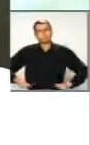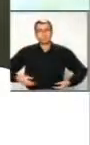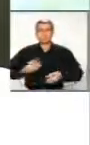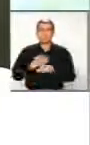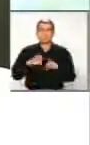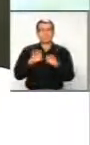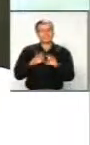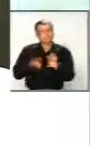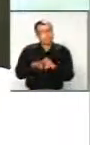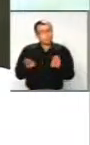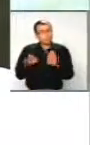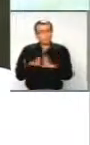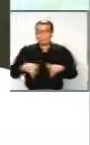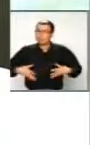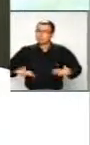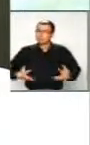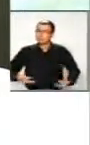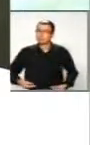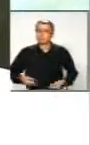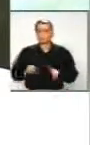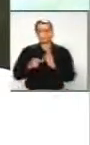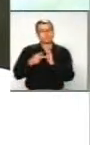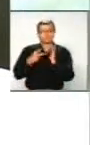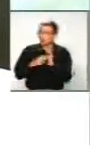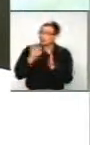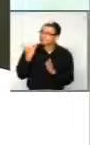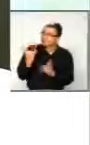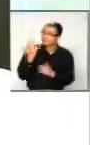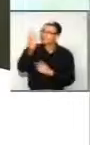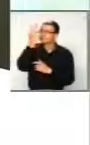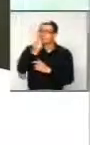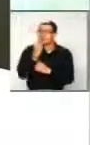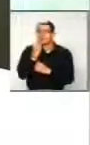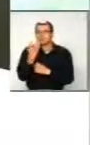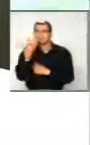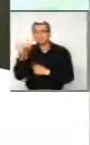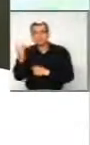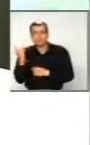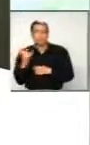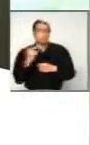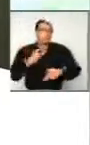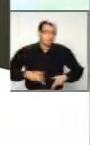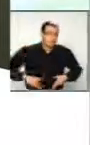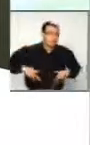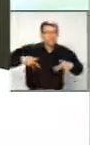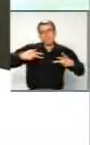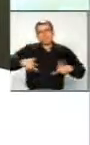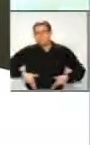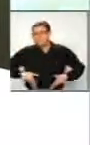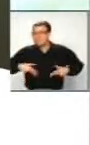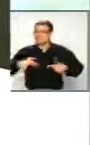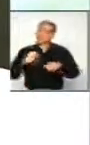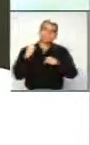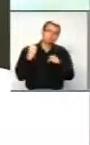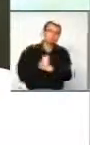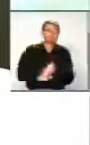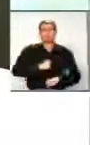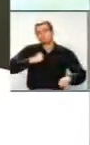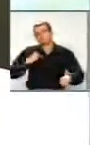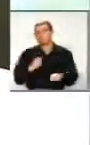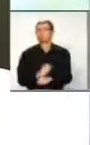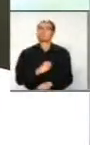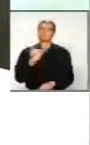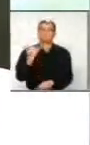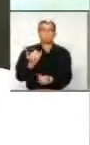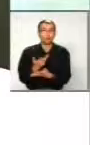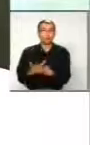muslos, donde él dice es que estas son bellezas que ya se han ganado a través de la vida. O sea, son mujeres que se han construido,